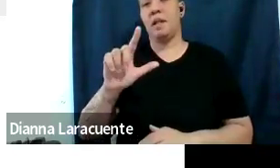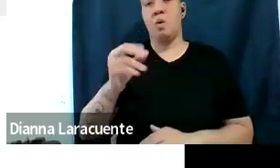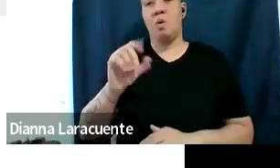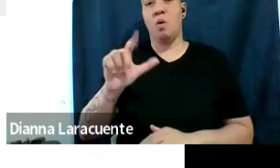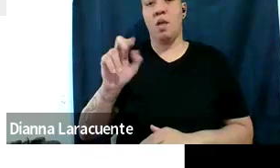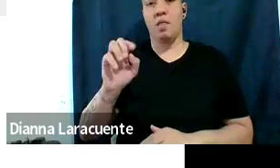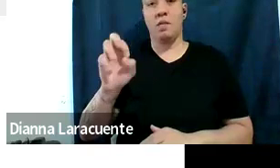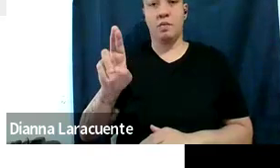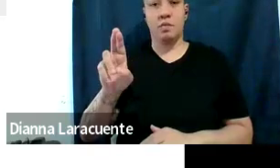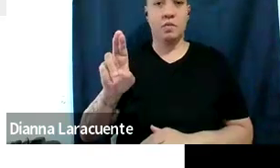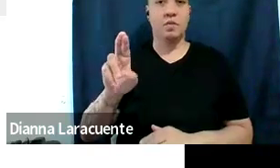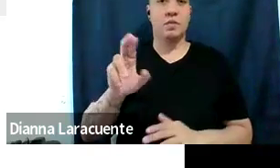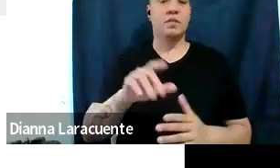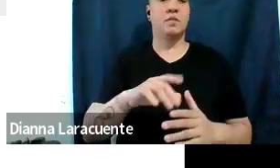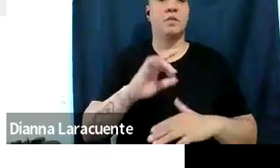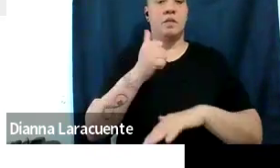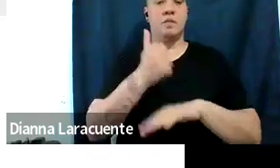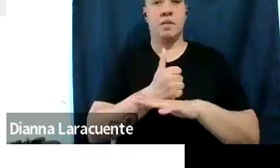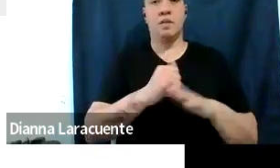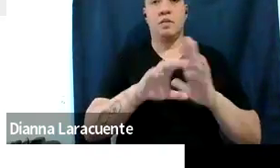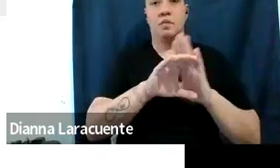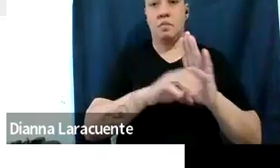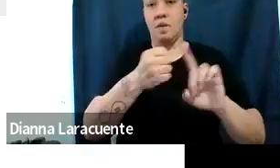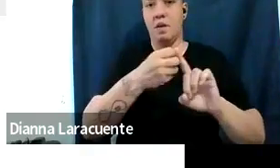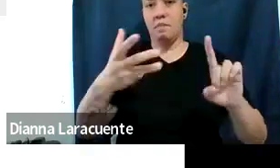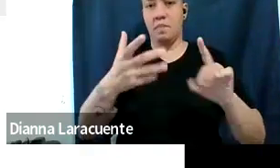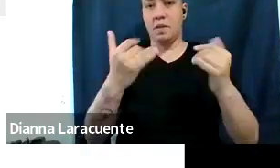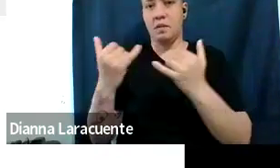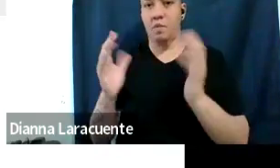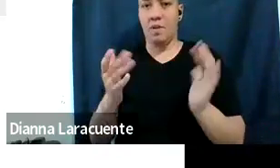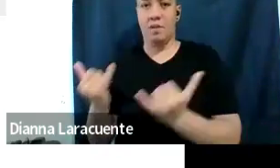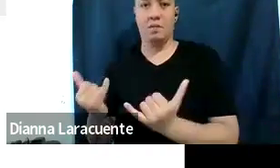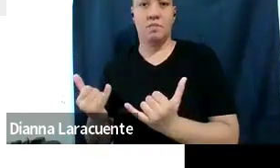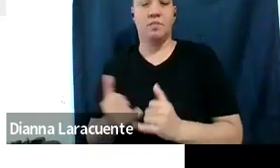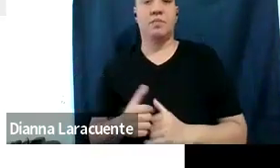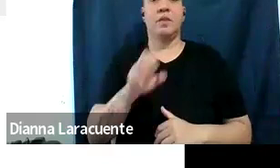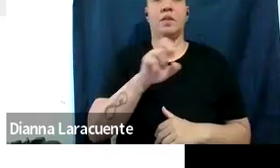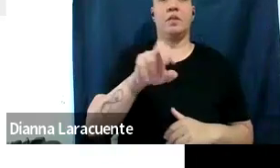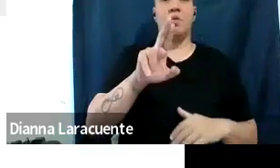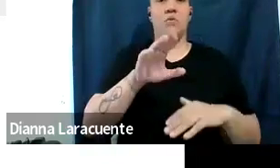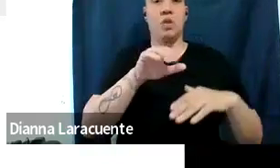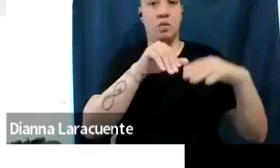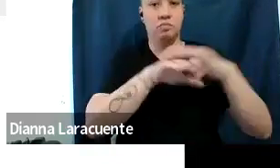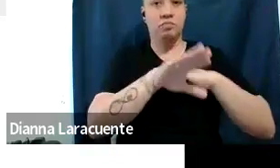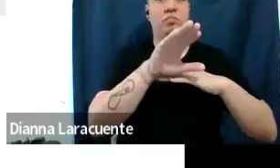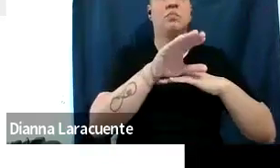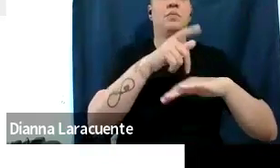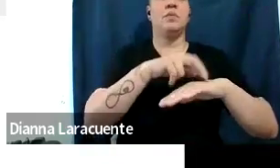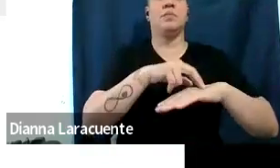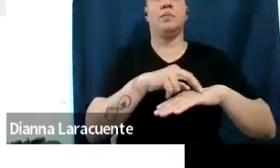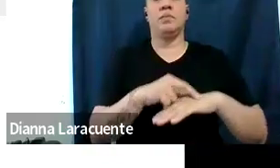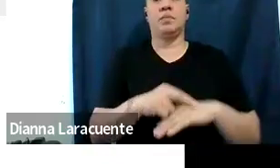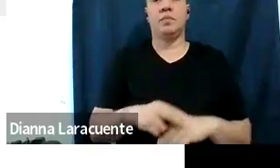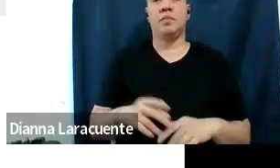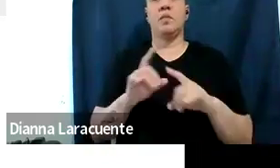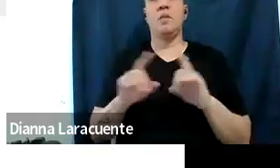la constitución más amplia que la actual. Estados Unidos nos invade, pero esa proclama